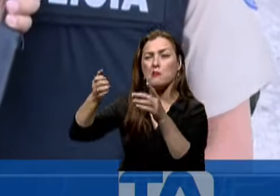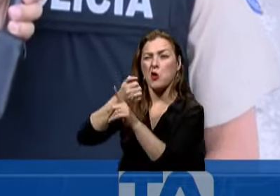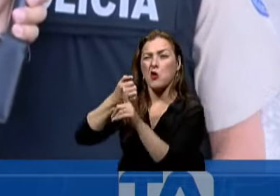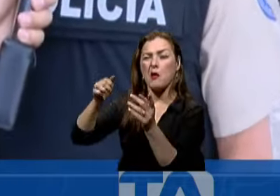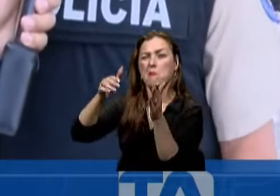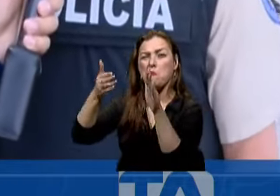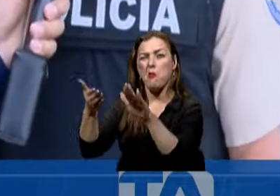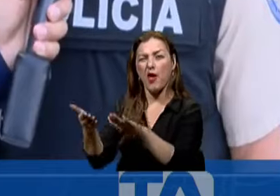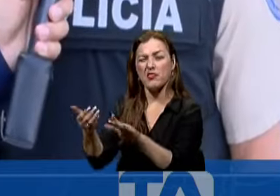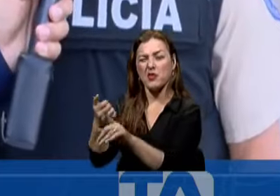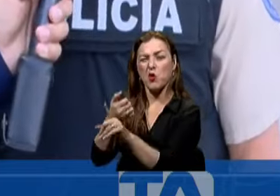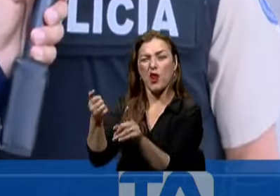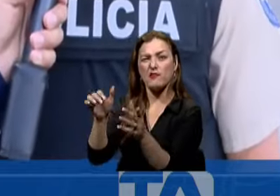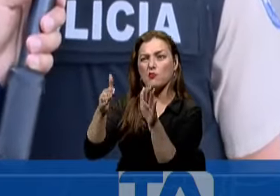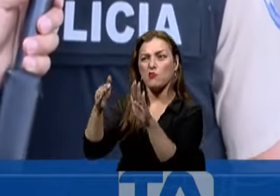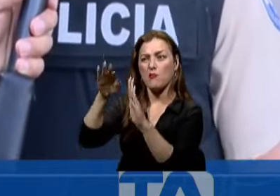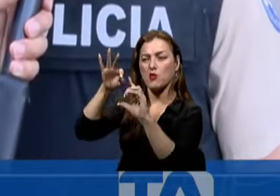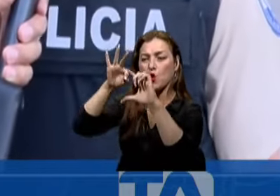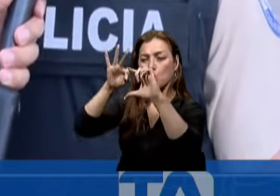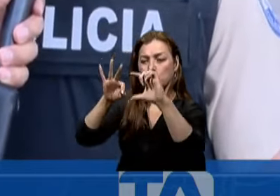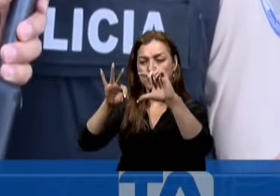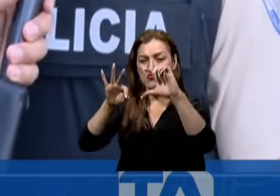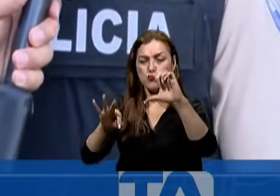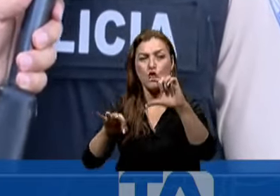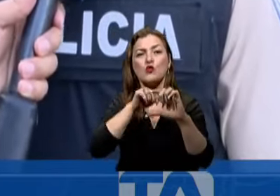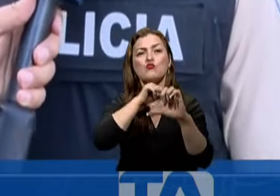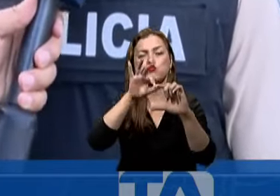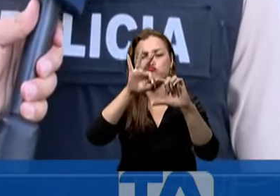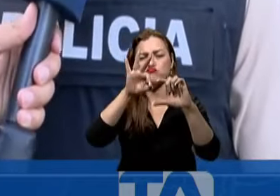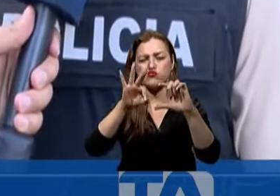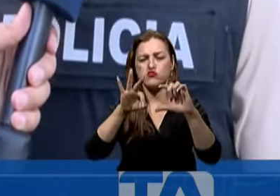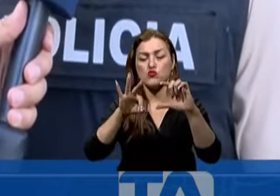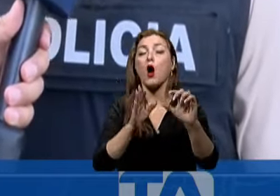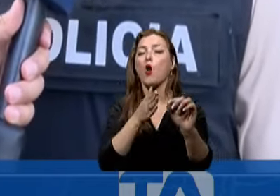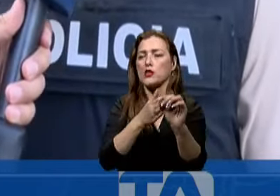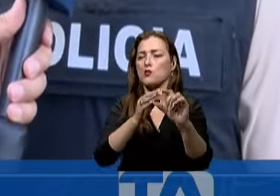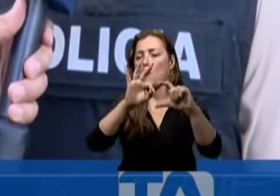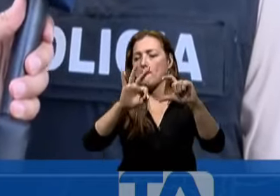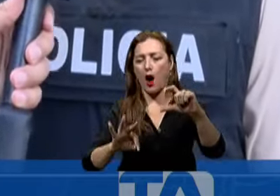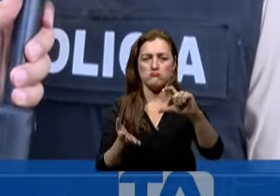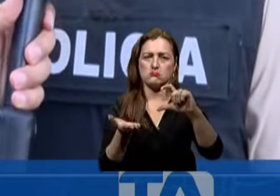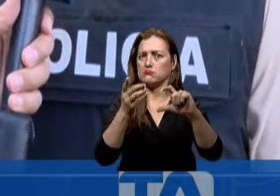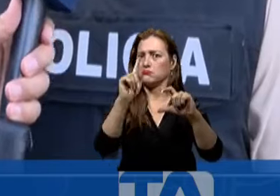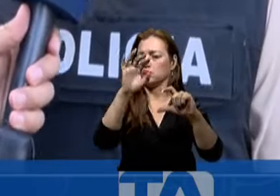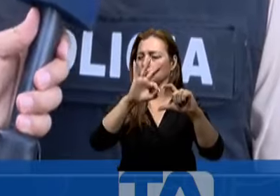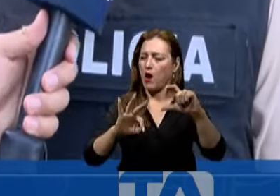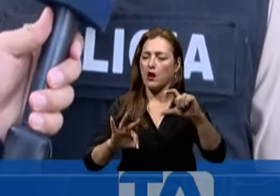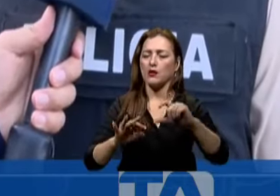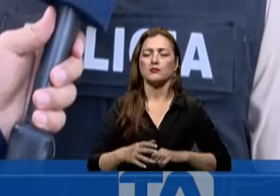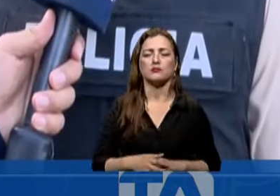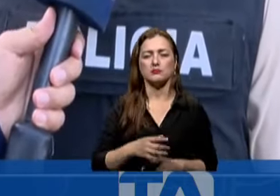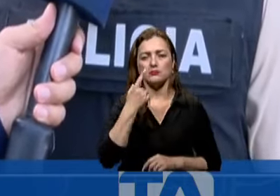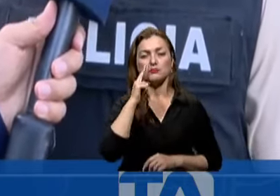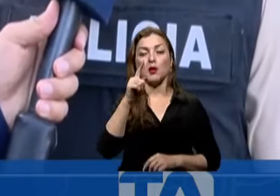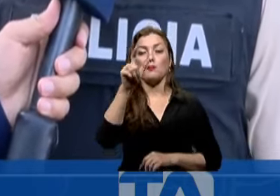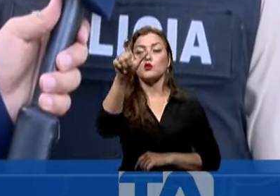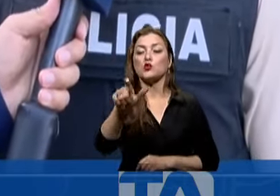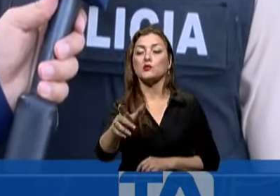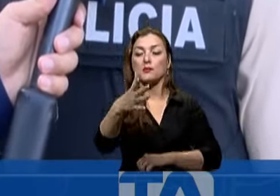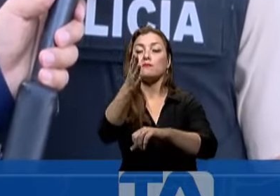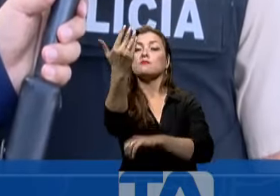muertes violentas y en reducir los índices delincuenciales. Verificamos a las personas, si es que no tienen alguna cuenta pendiente con la